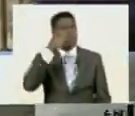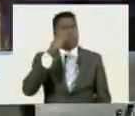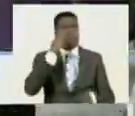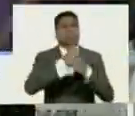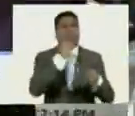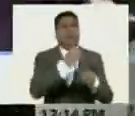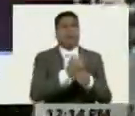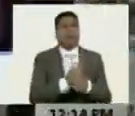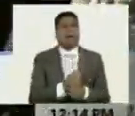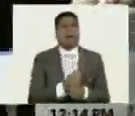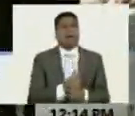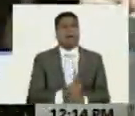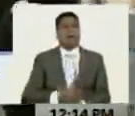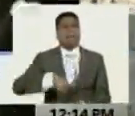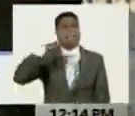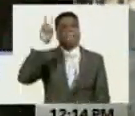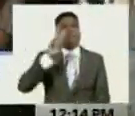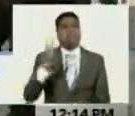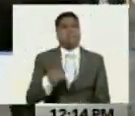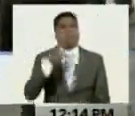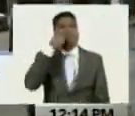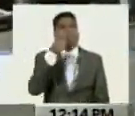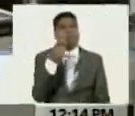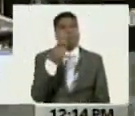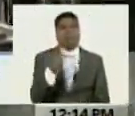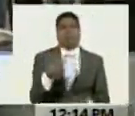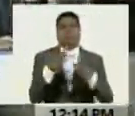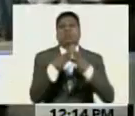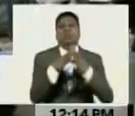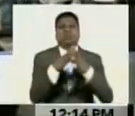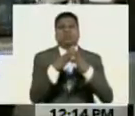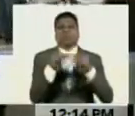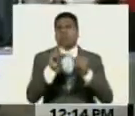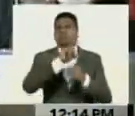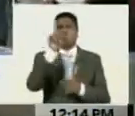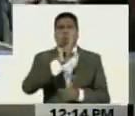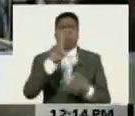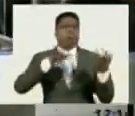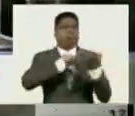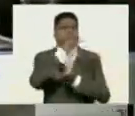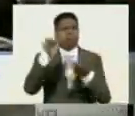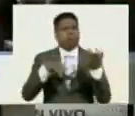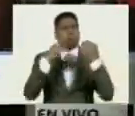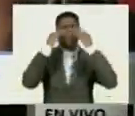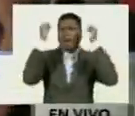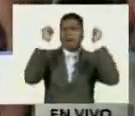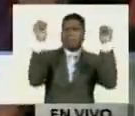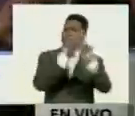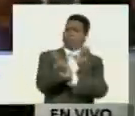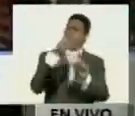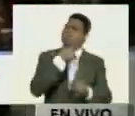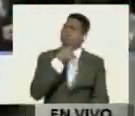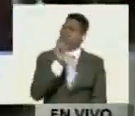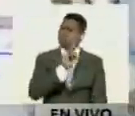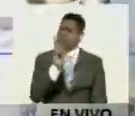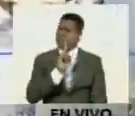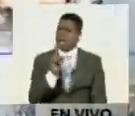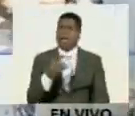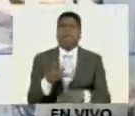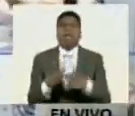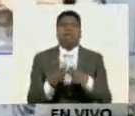trabaja, Venezuela es un pueblo que lucha, Venezuela no es un pueblo violento, Venezuela no es un pueblo al que le guste esas